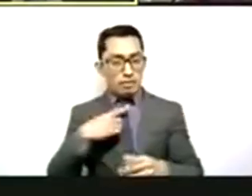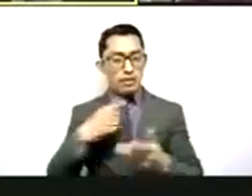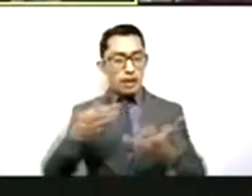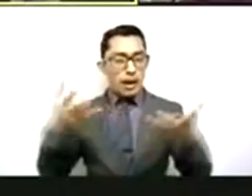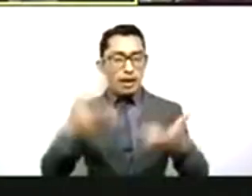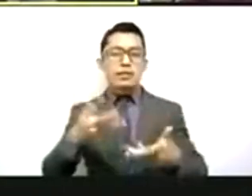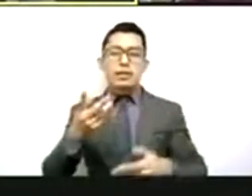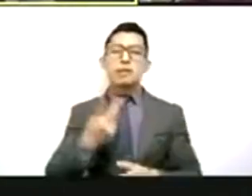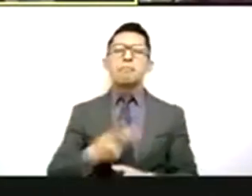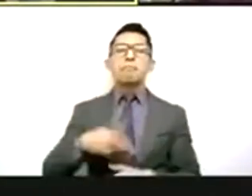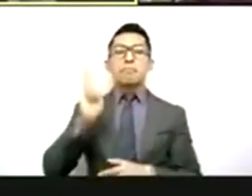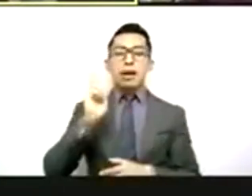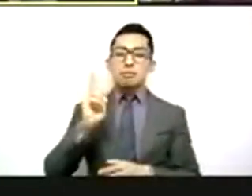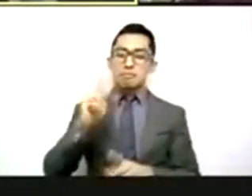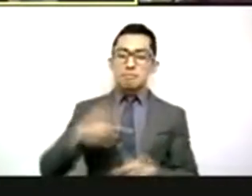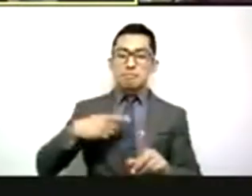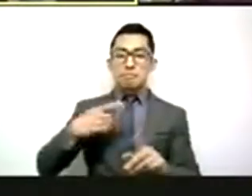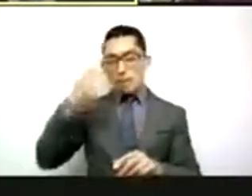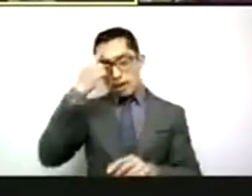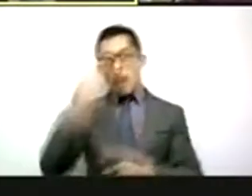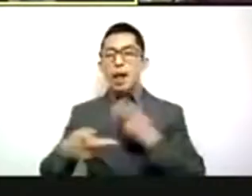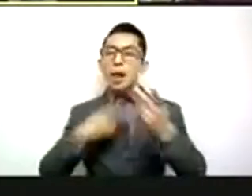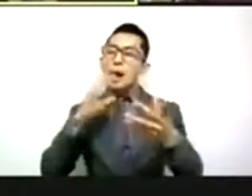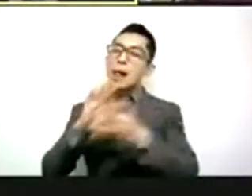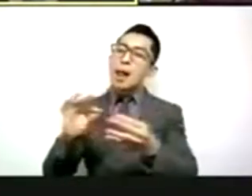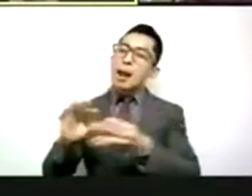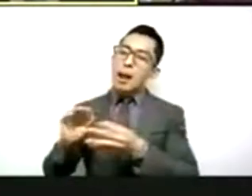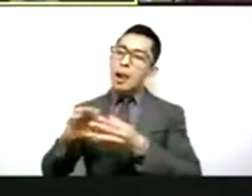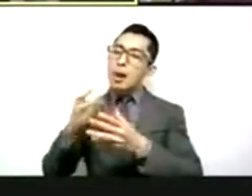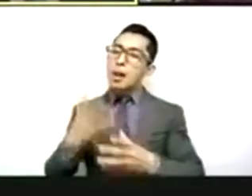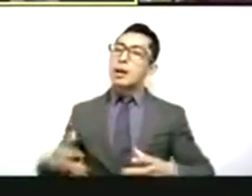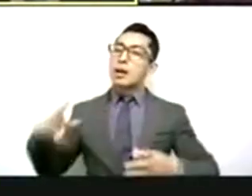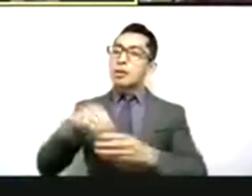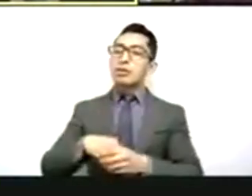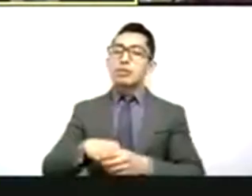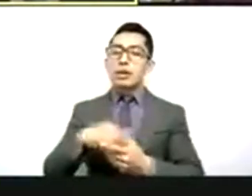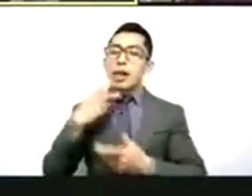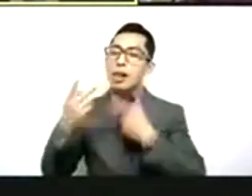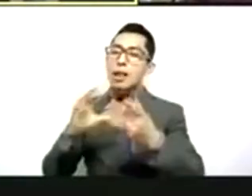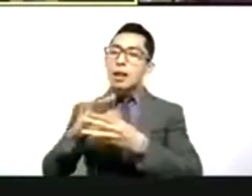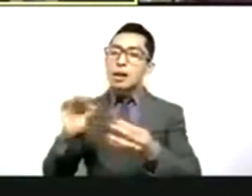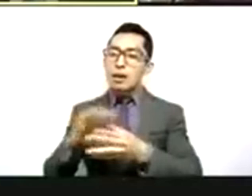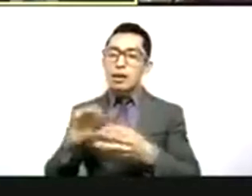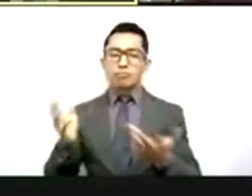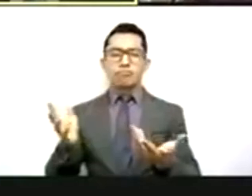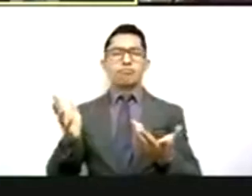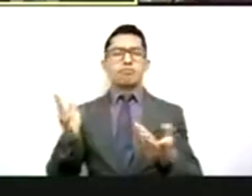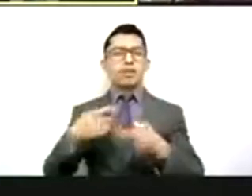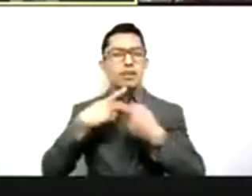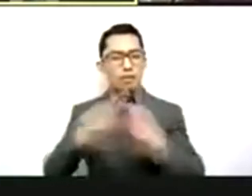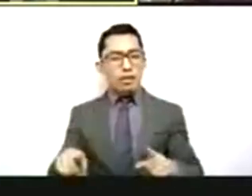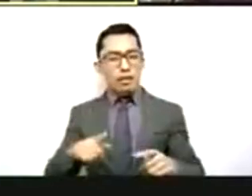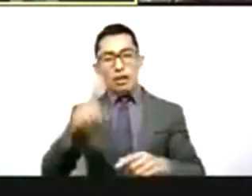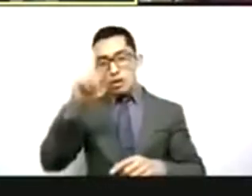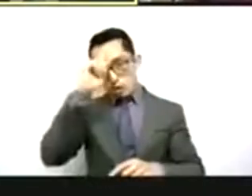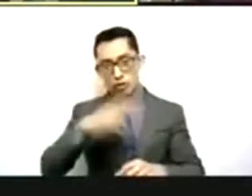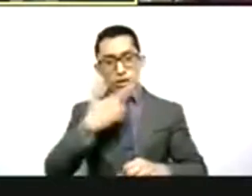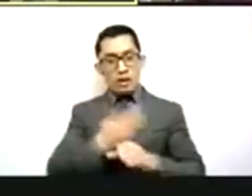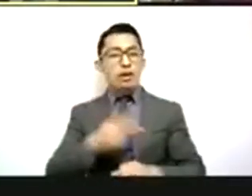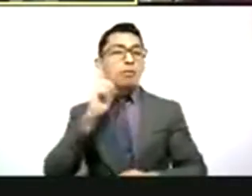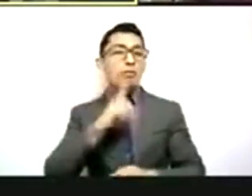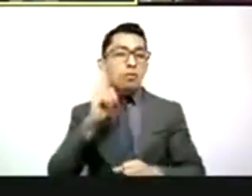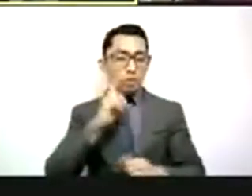el mensaje en favor de la inclusión, al parecer, no fue entendido y una consejera fue violentada de manera